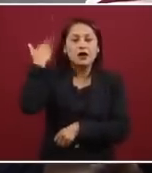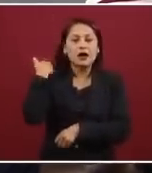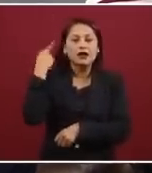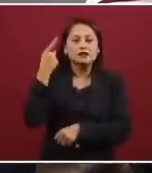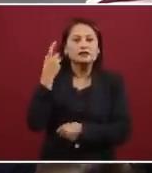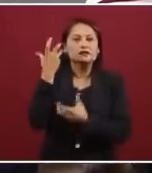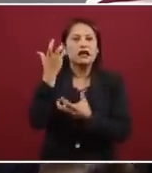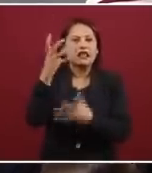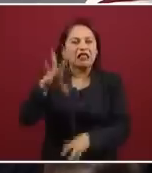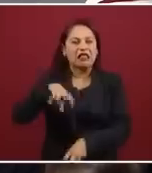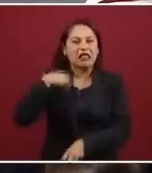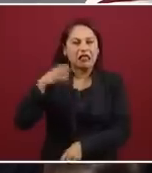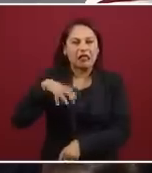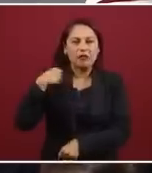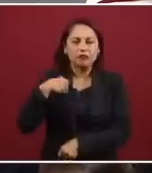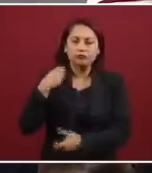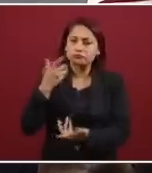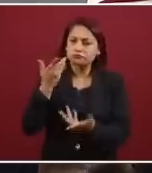índole,